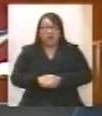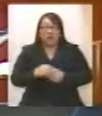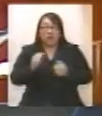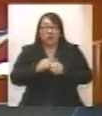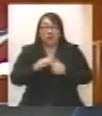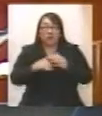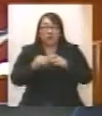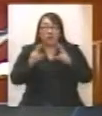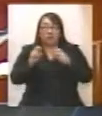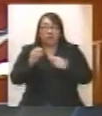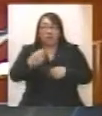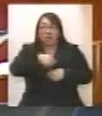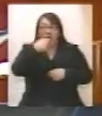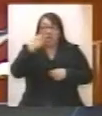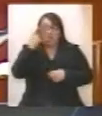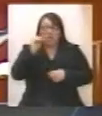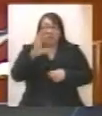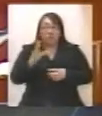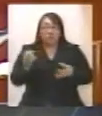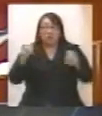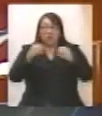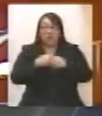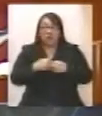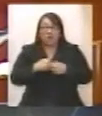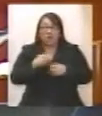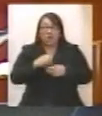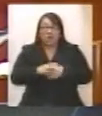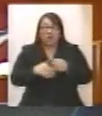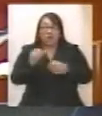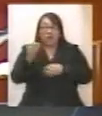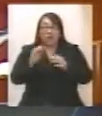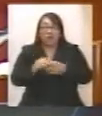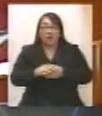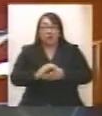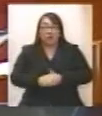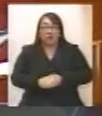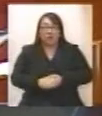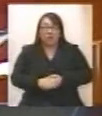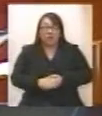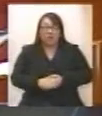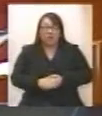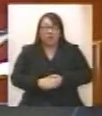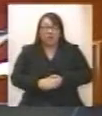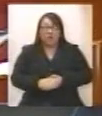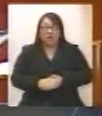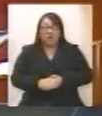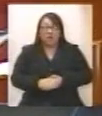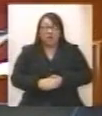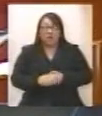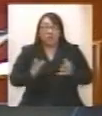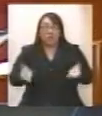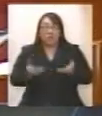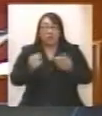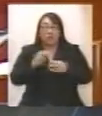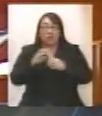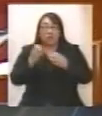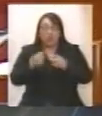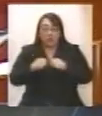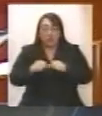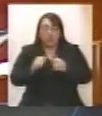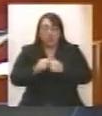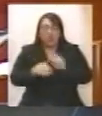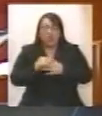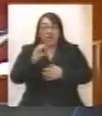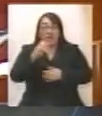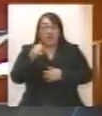de cultivos de coca para su inserción en la economía lícita. Se promueven cultivos permanentes como